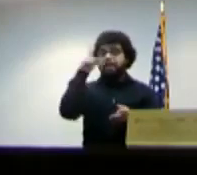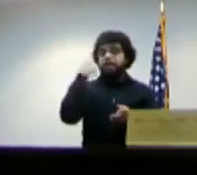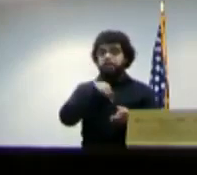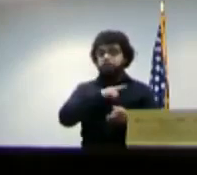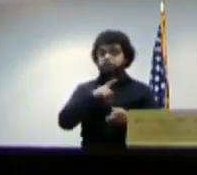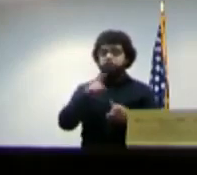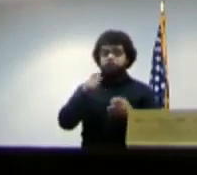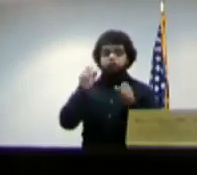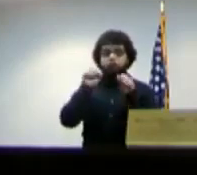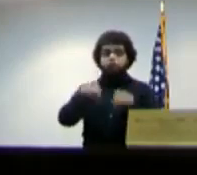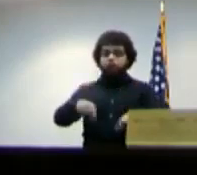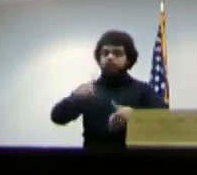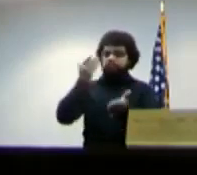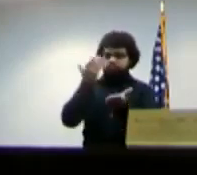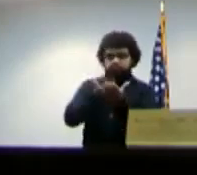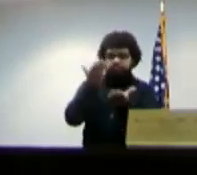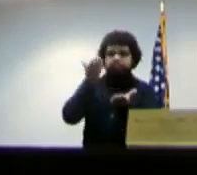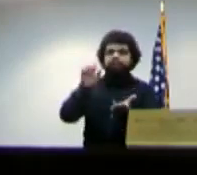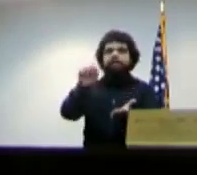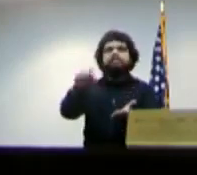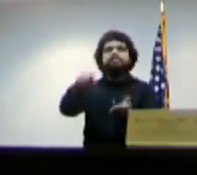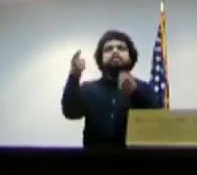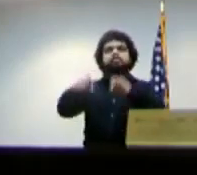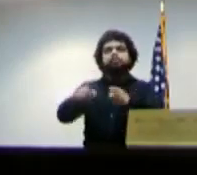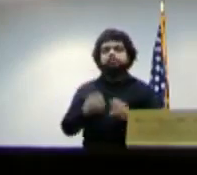que ese servicio se dio. Correcto.